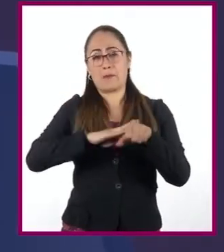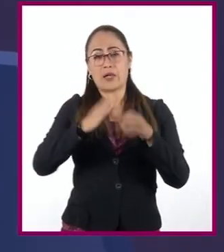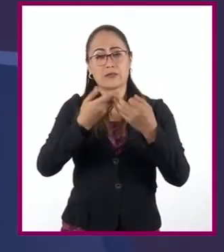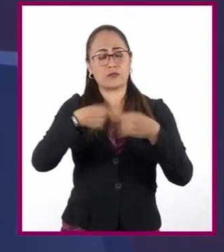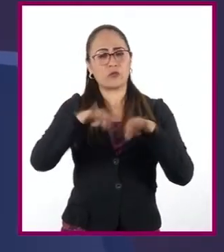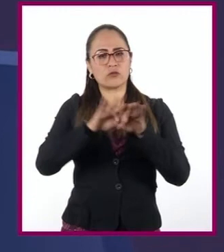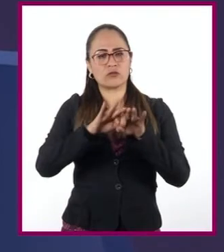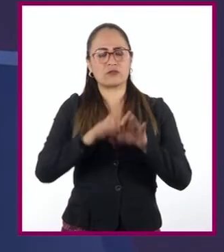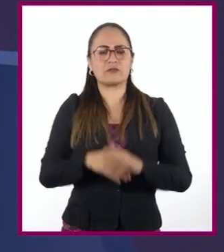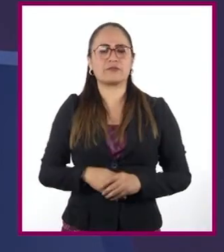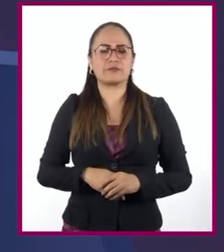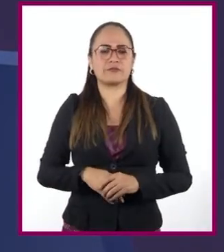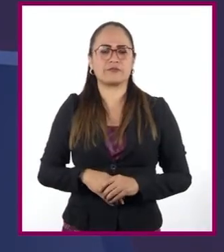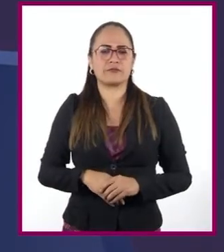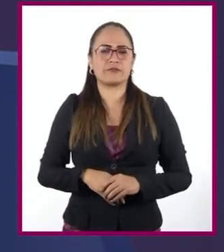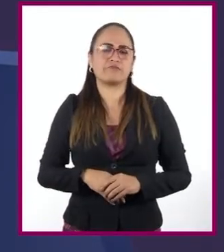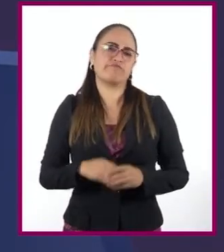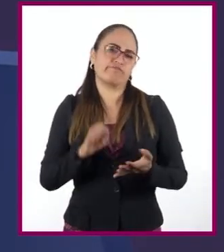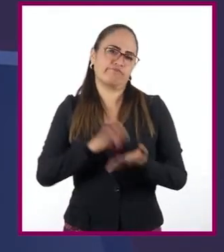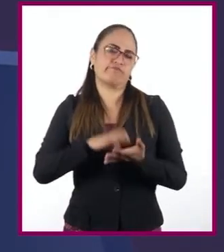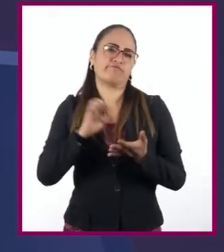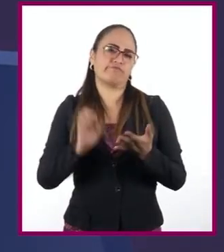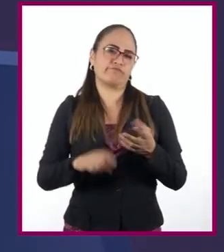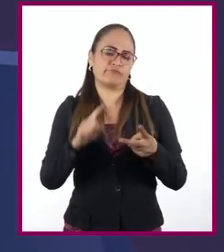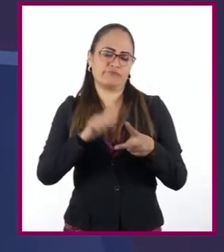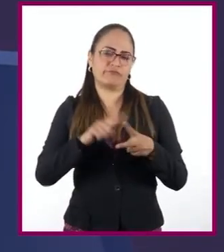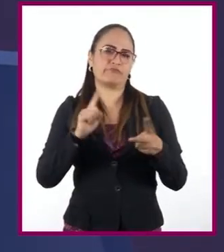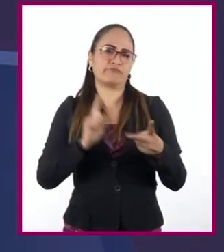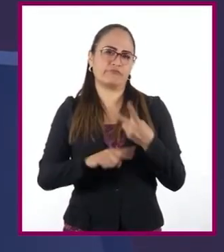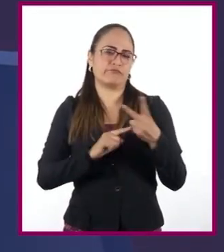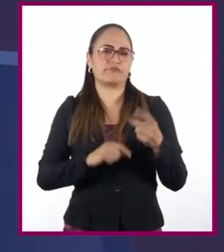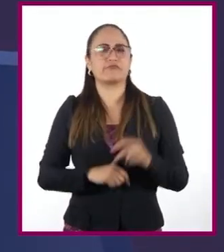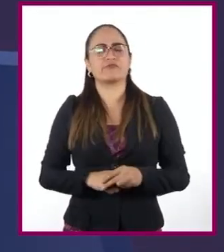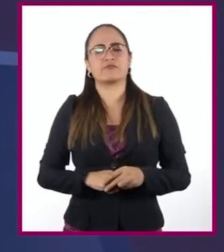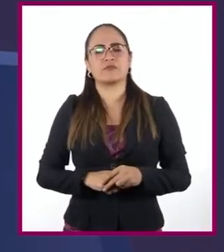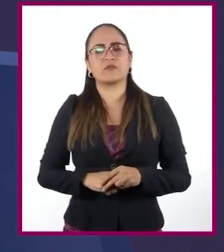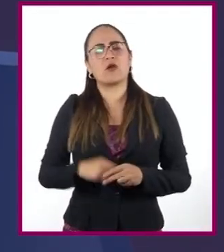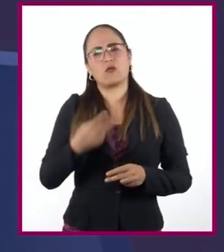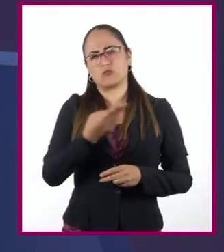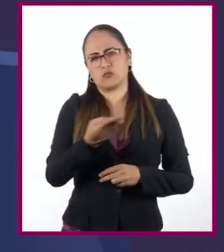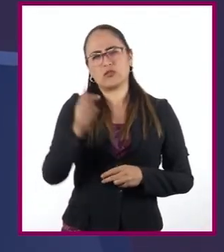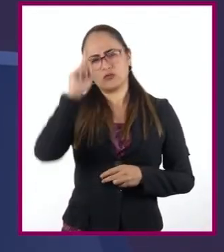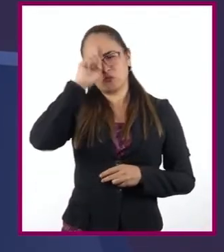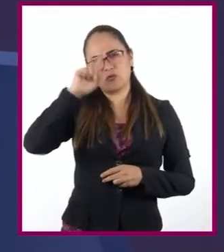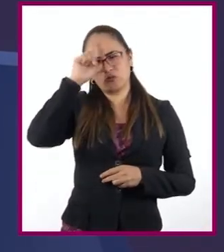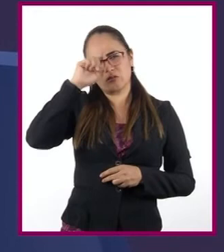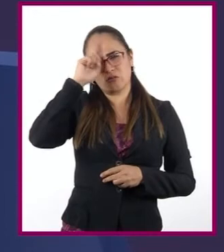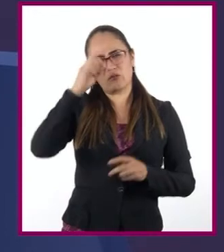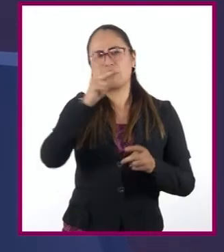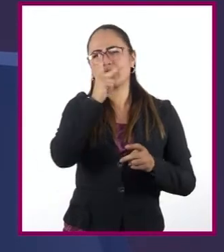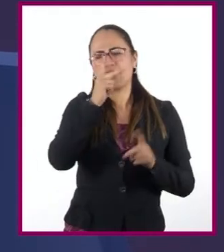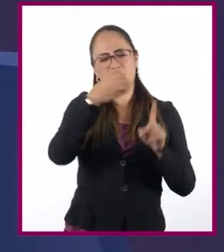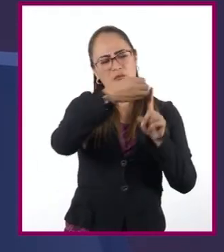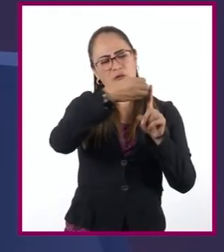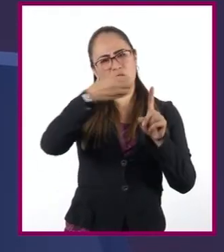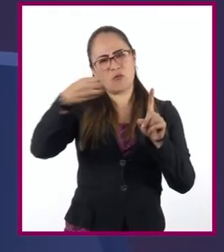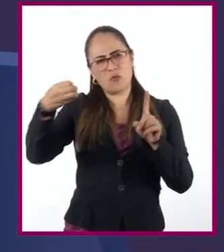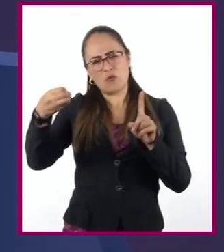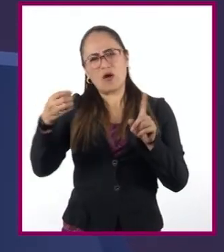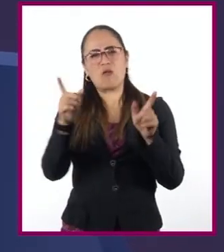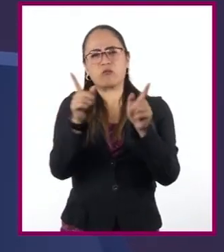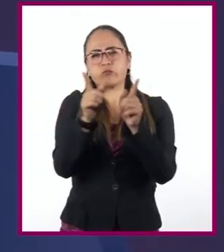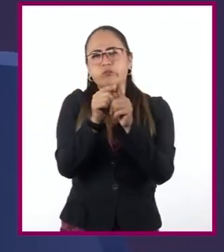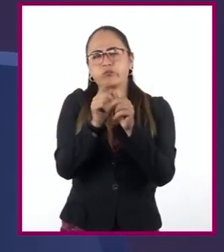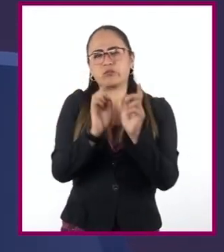relevantes. En este caso, elegimos 2. Les sugiero que escriban una oración que describa